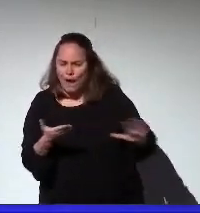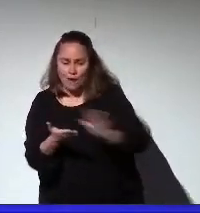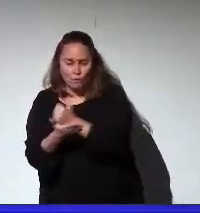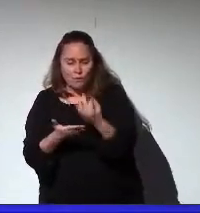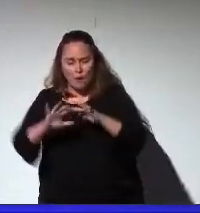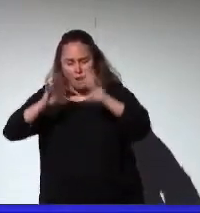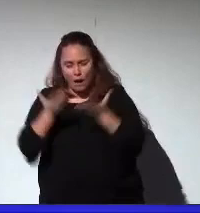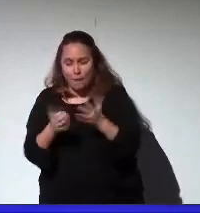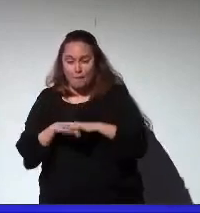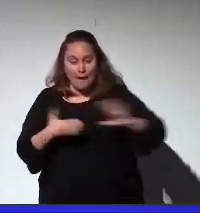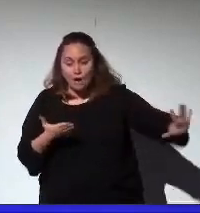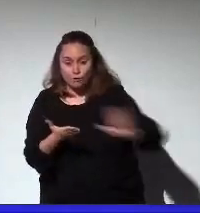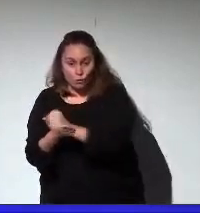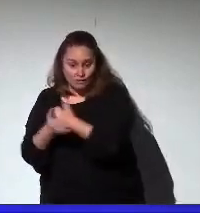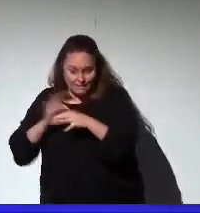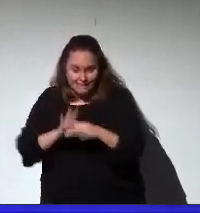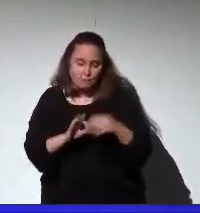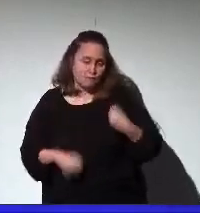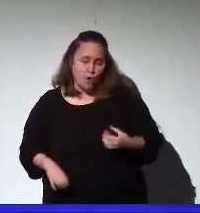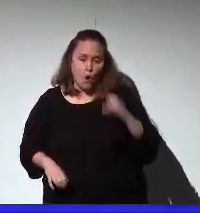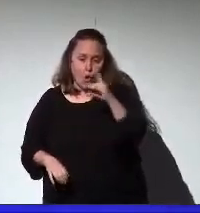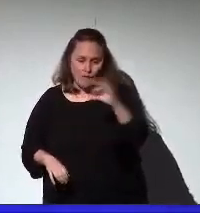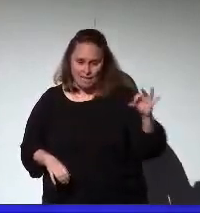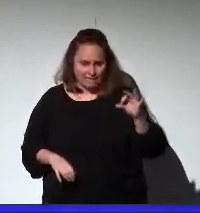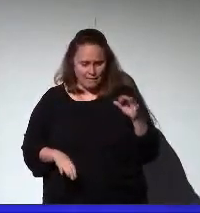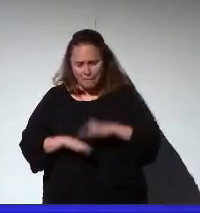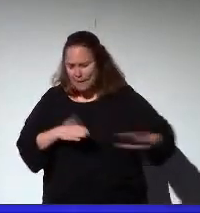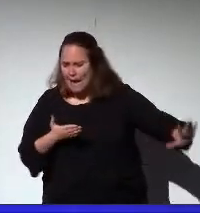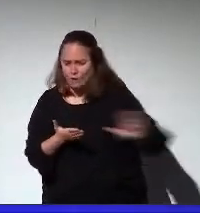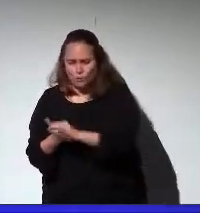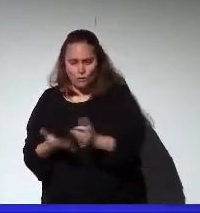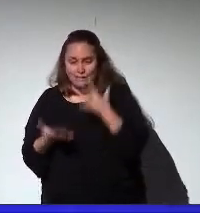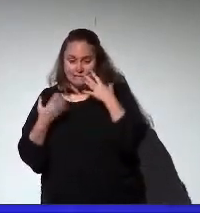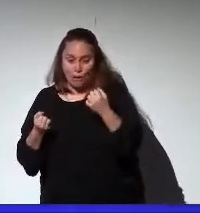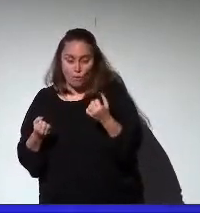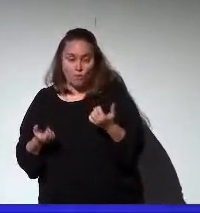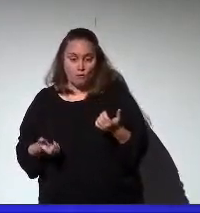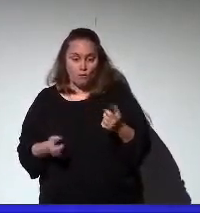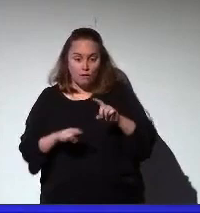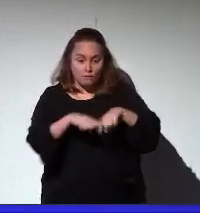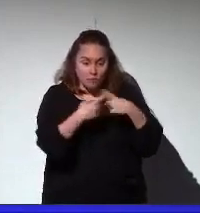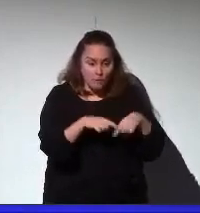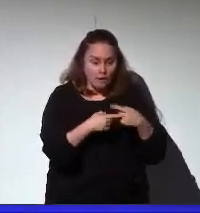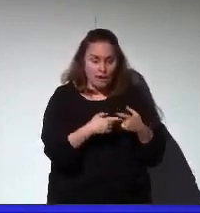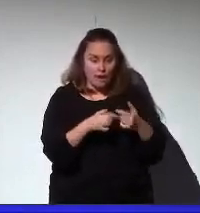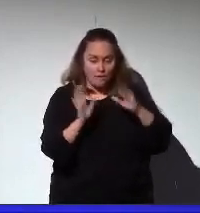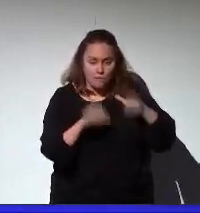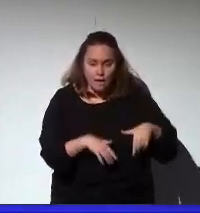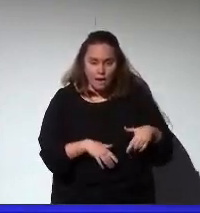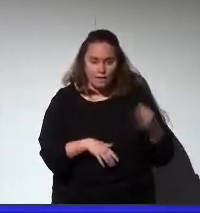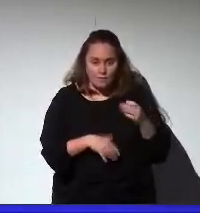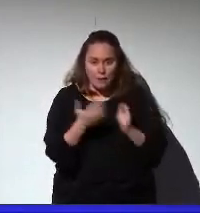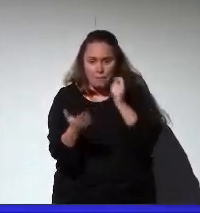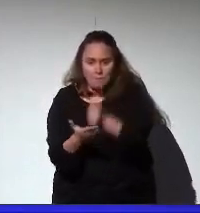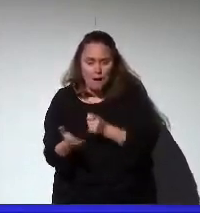porque es un ODS. Y que sean universales. Y que lo que no hagan es que una familia que tenga que acceder a ellos se arruine de por vida,